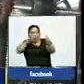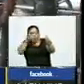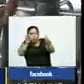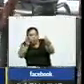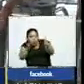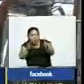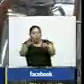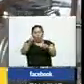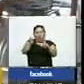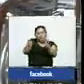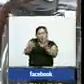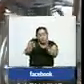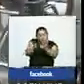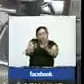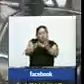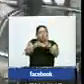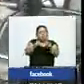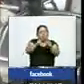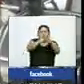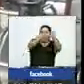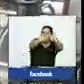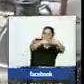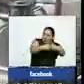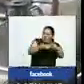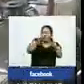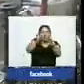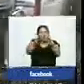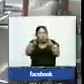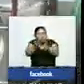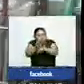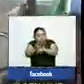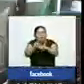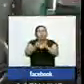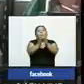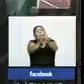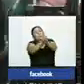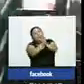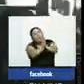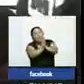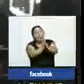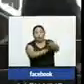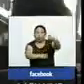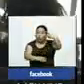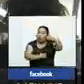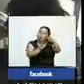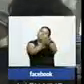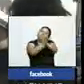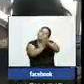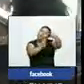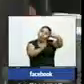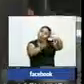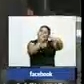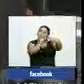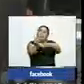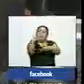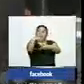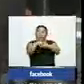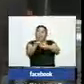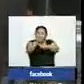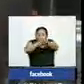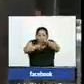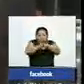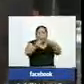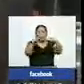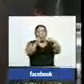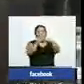transporte colectivo, estamos hablando de empresas del transporte, estamos solicitando dos cosas únicamente, inversión y